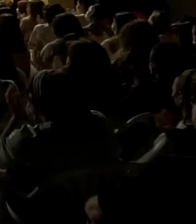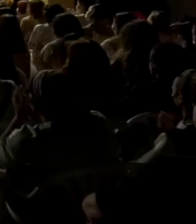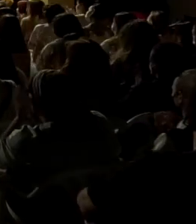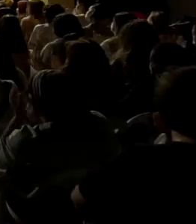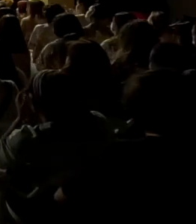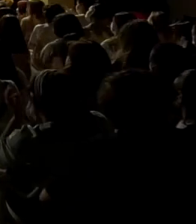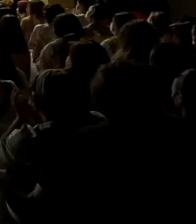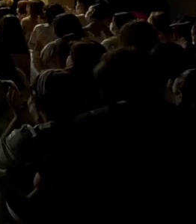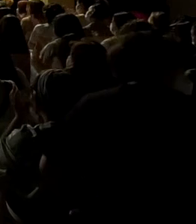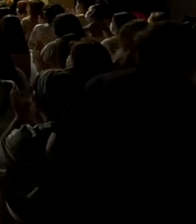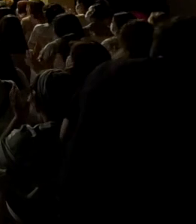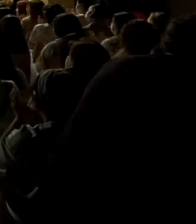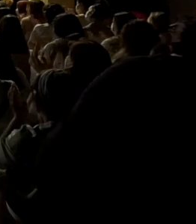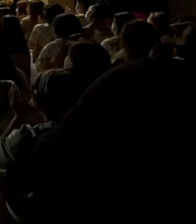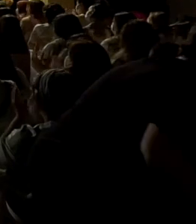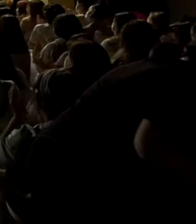Muchas